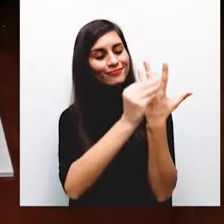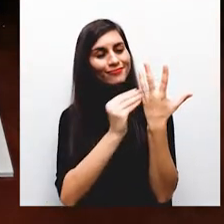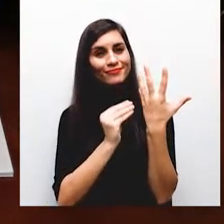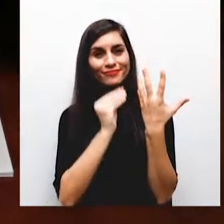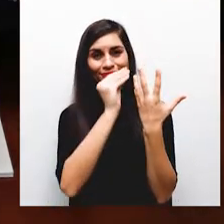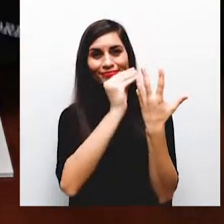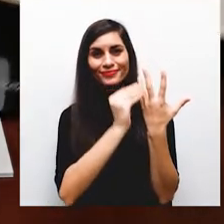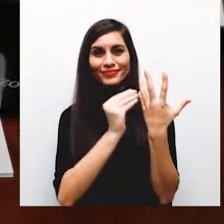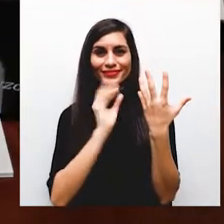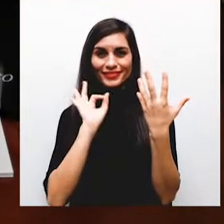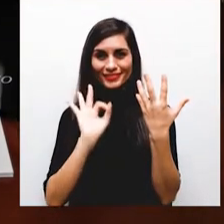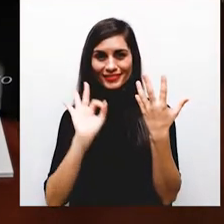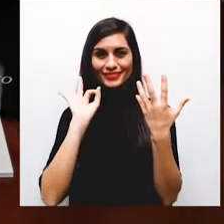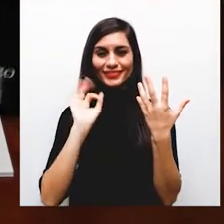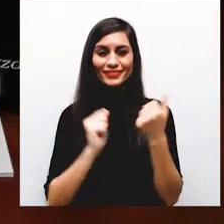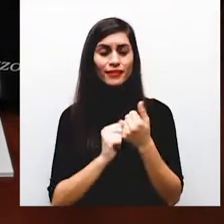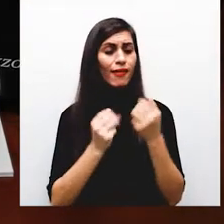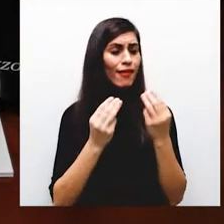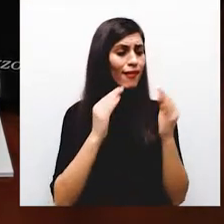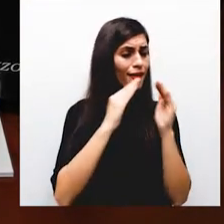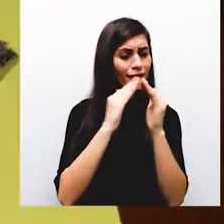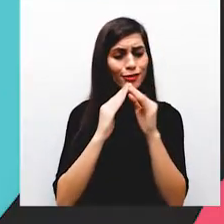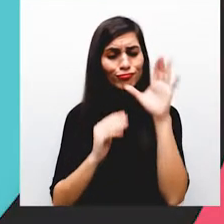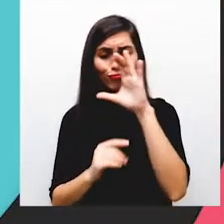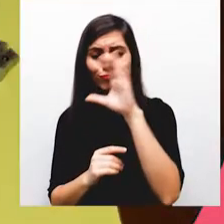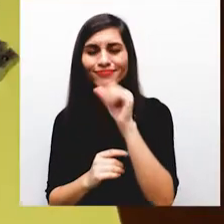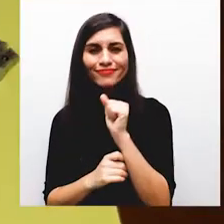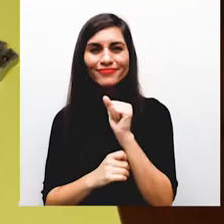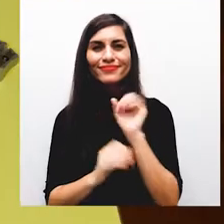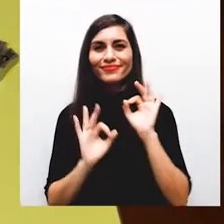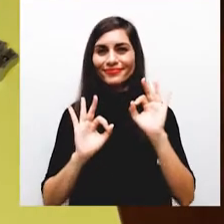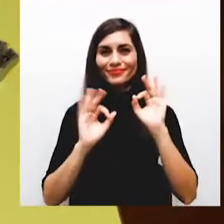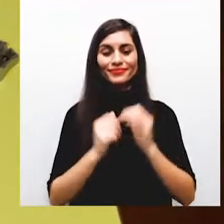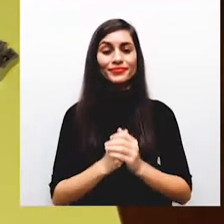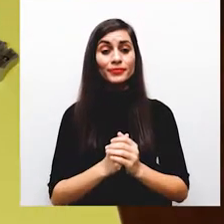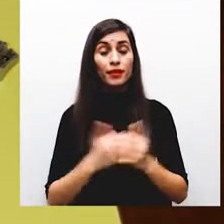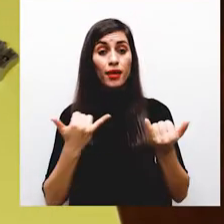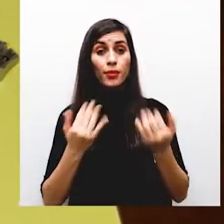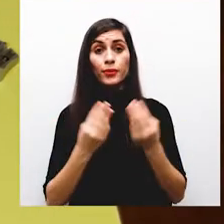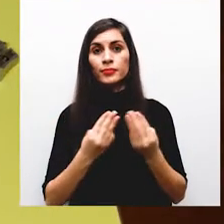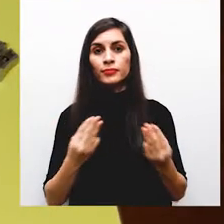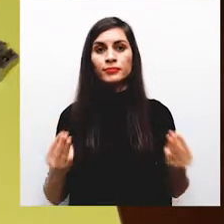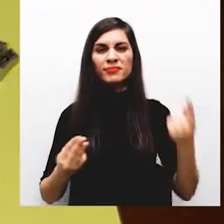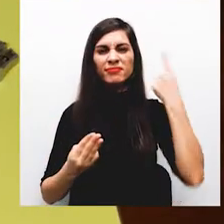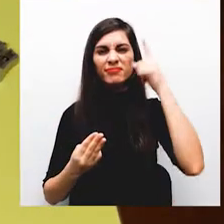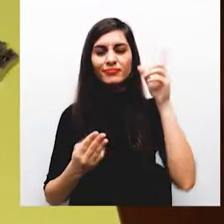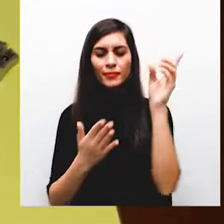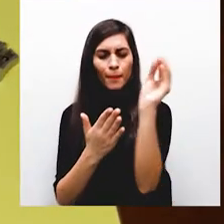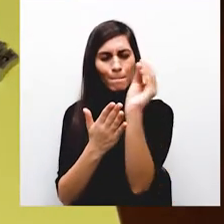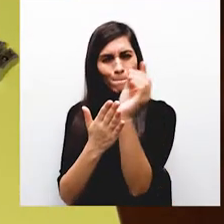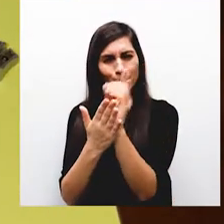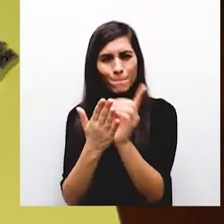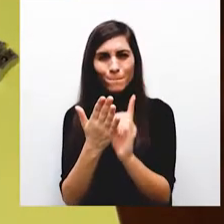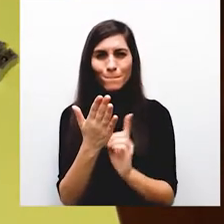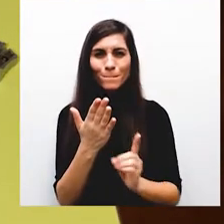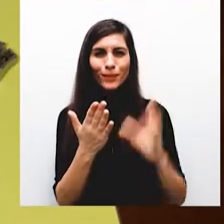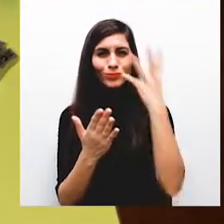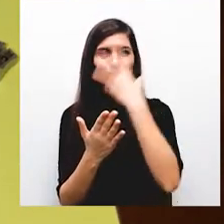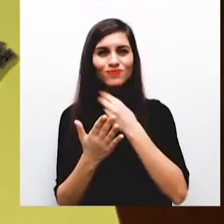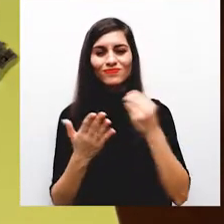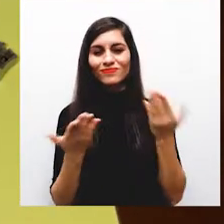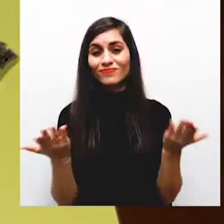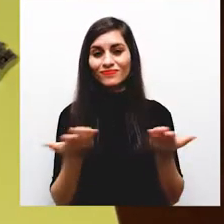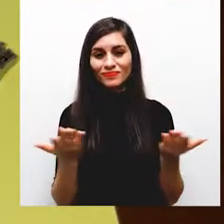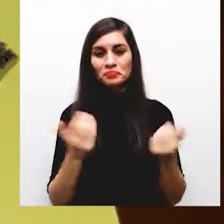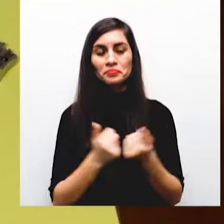que necesitamos. Pónganse creativos y busquen en casa. Vamos a ver los materiales ahora para decorar nuestra